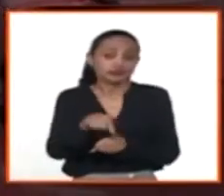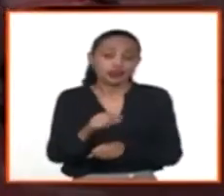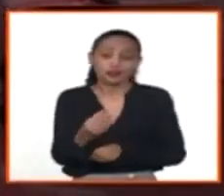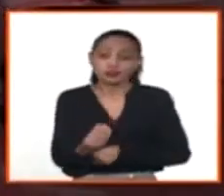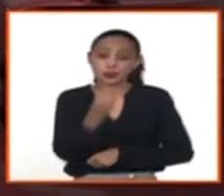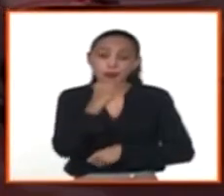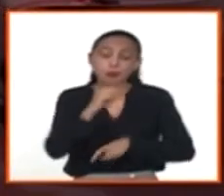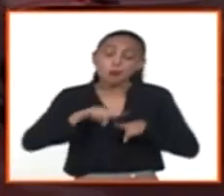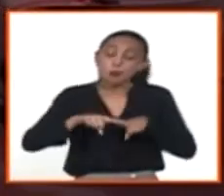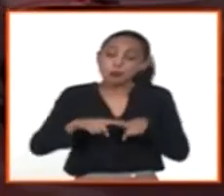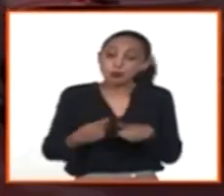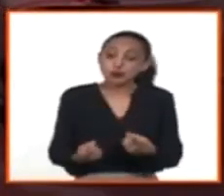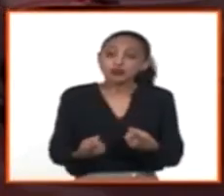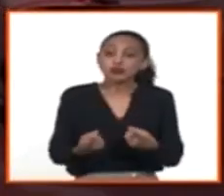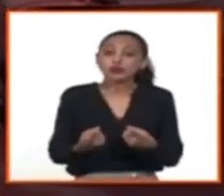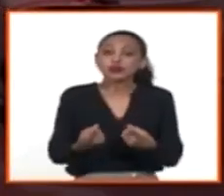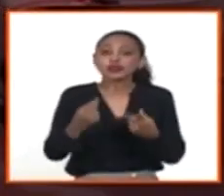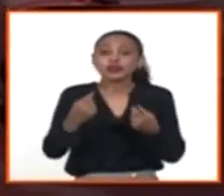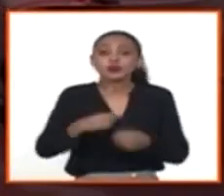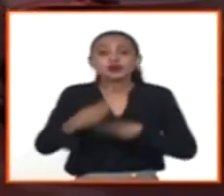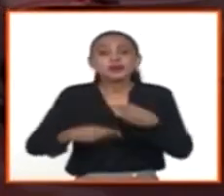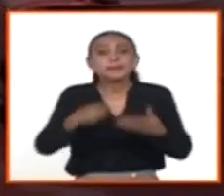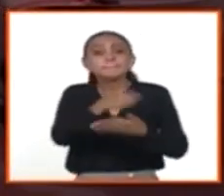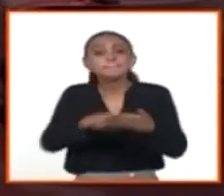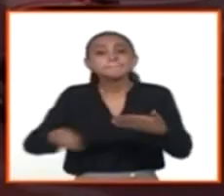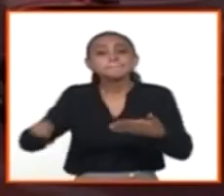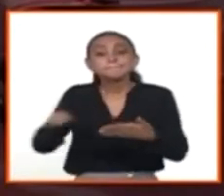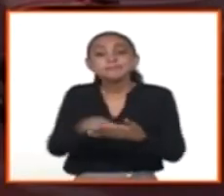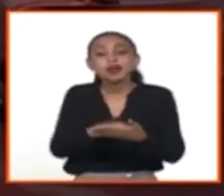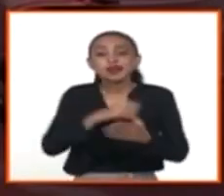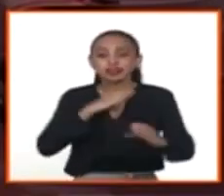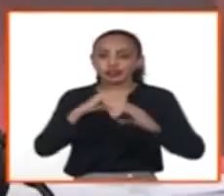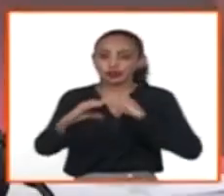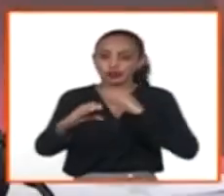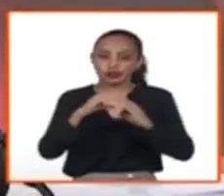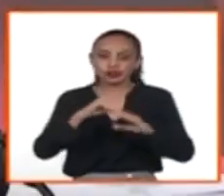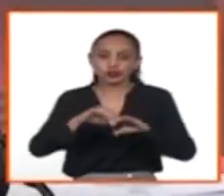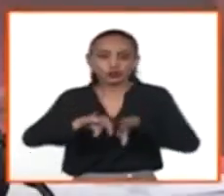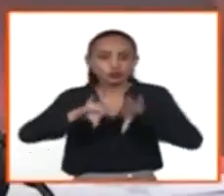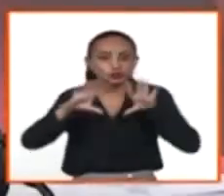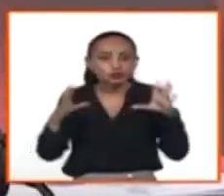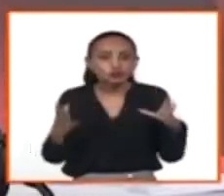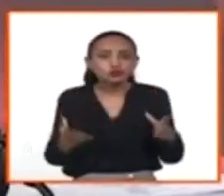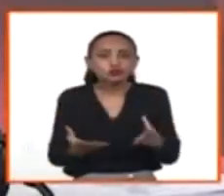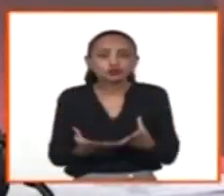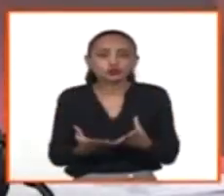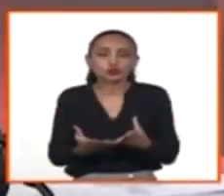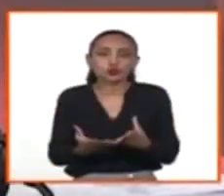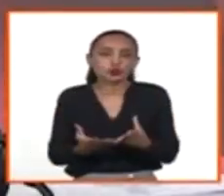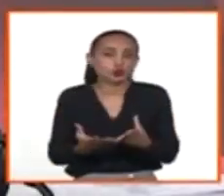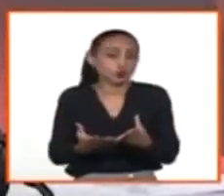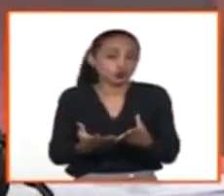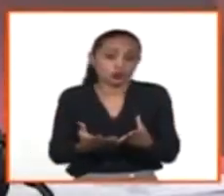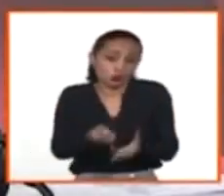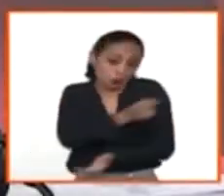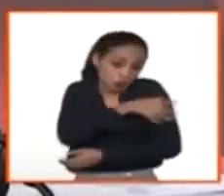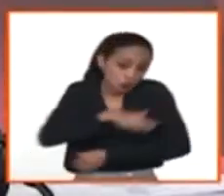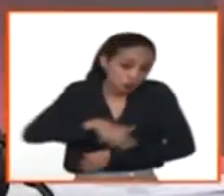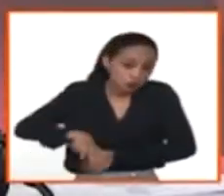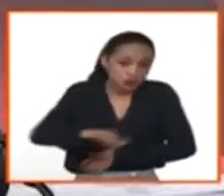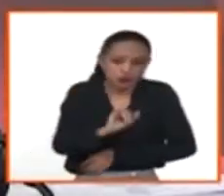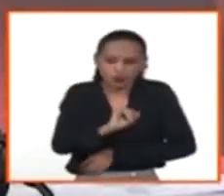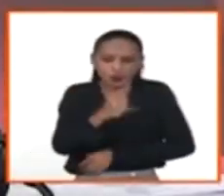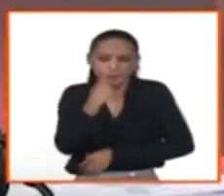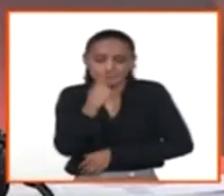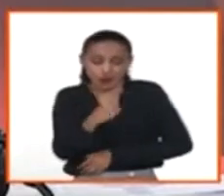elaborar un plan de comunicación que tuviera en cuenta todos los públicos meta, desde la mirada institucional, pero